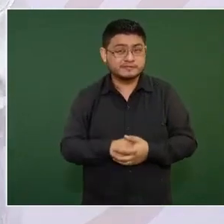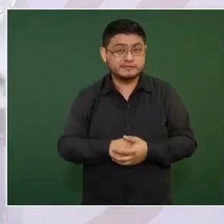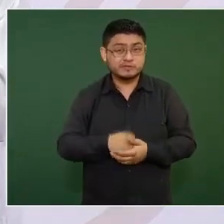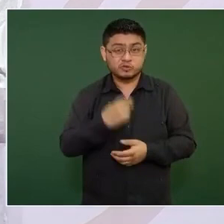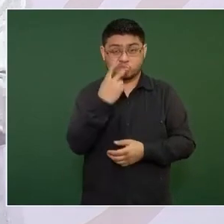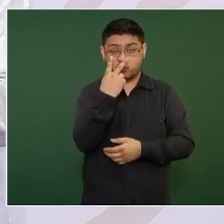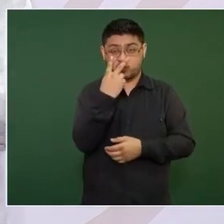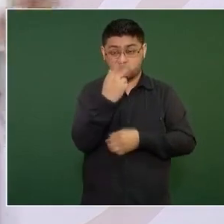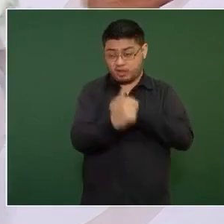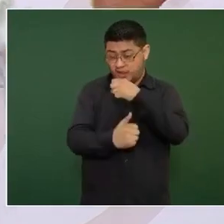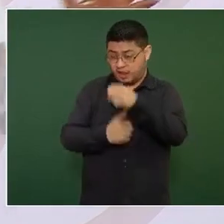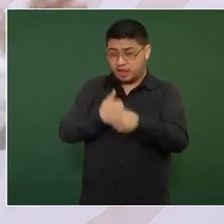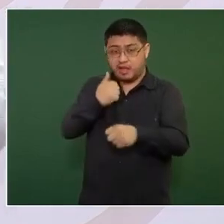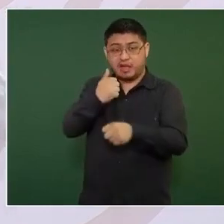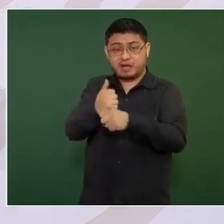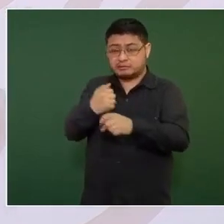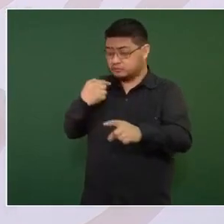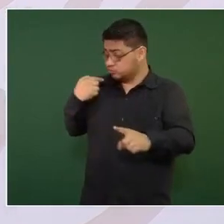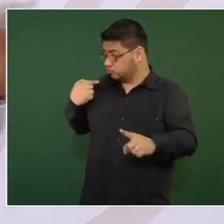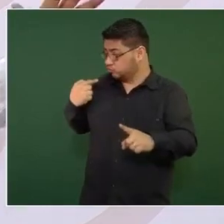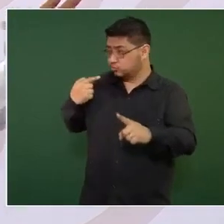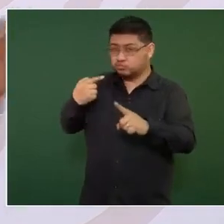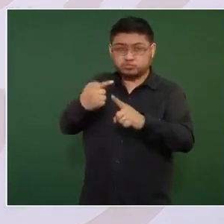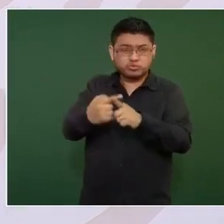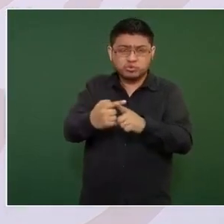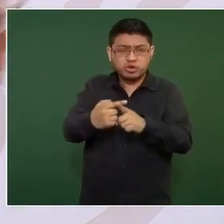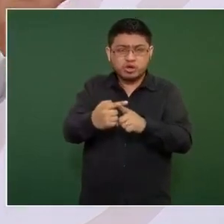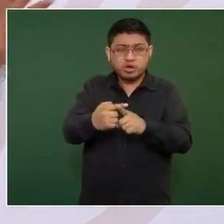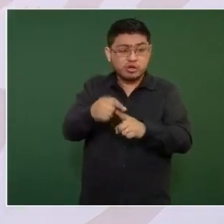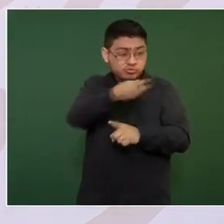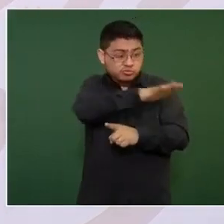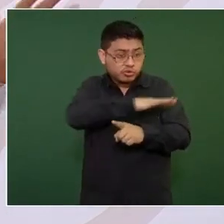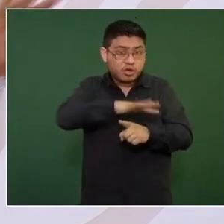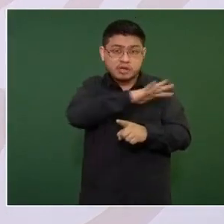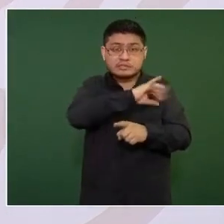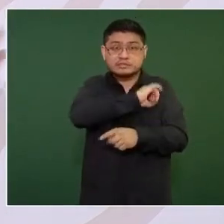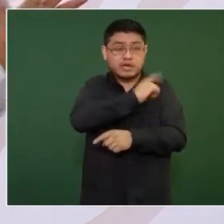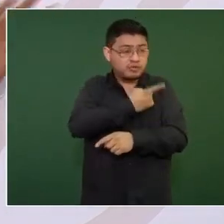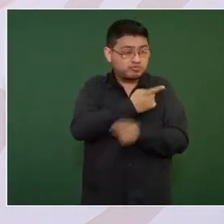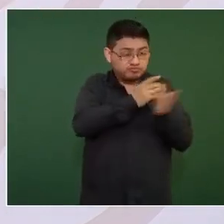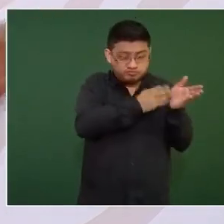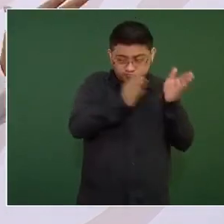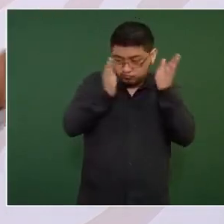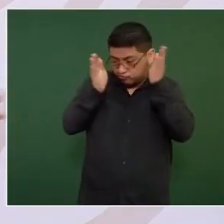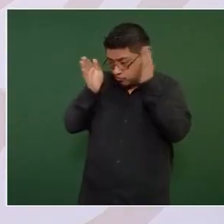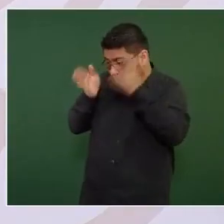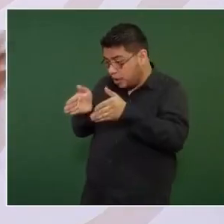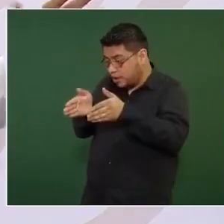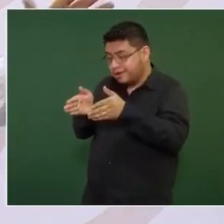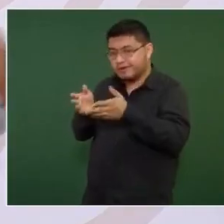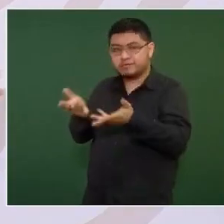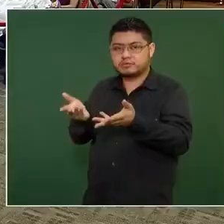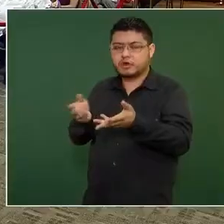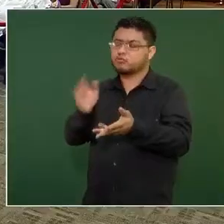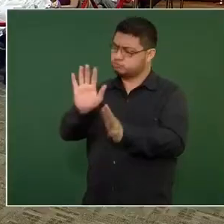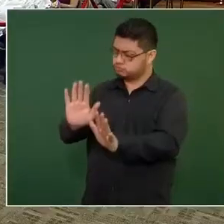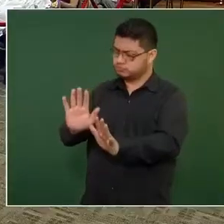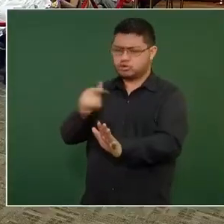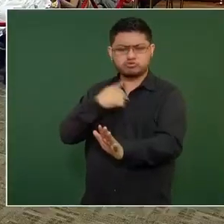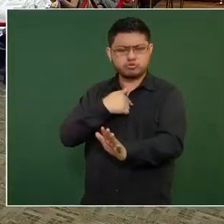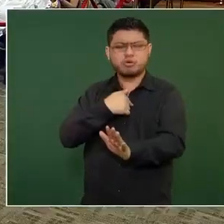que tuvimos que dedicar todo el sector salud. Aquí quiero agradecer mucho a